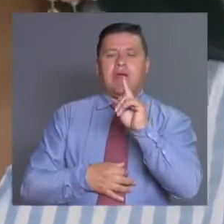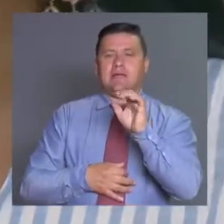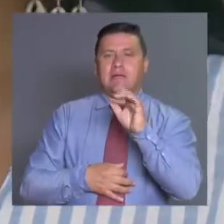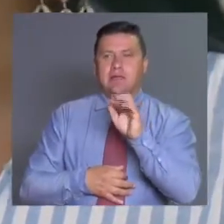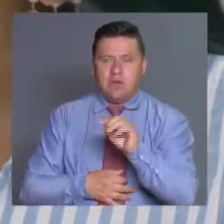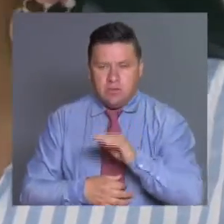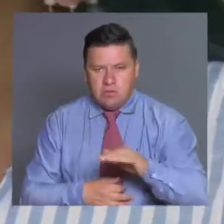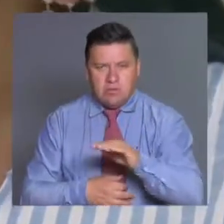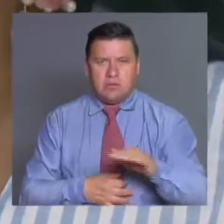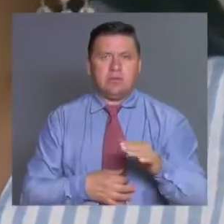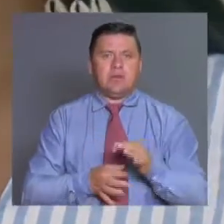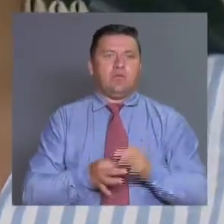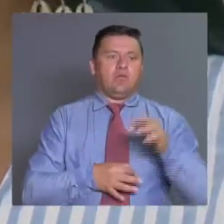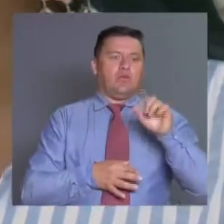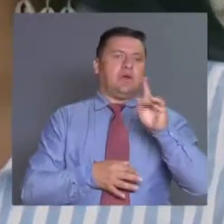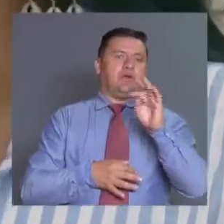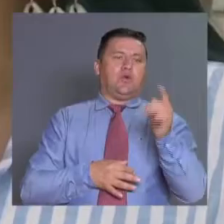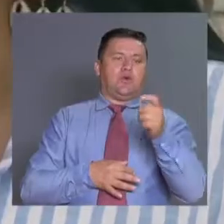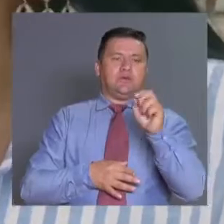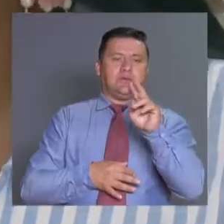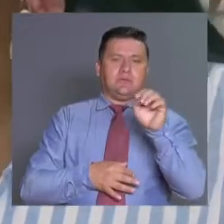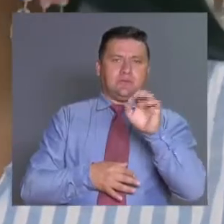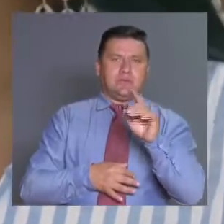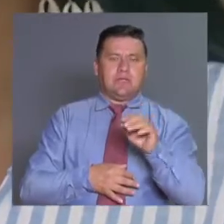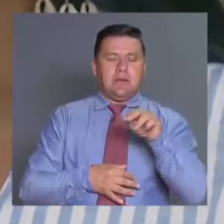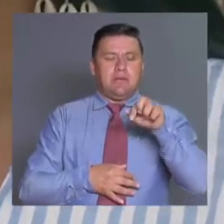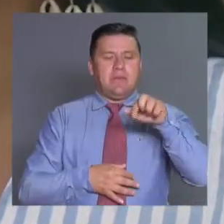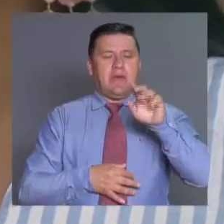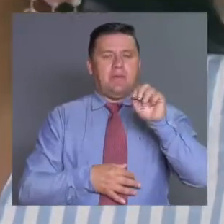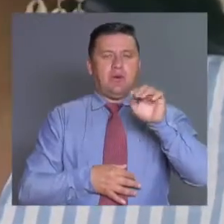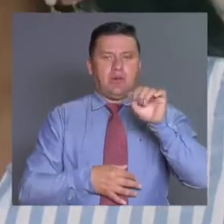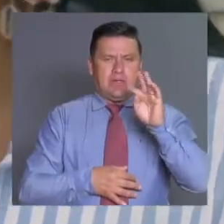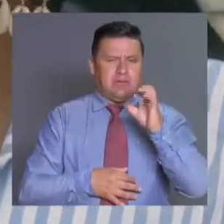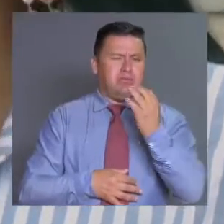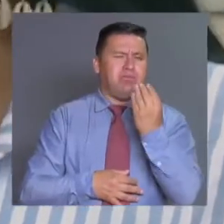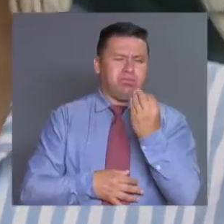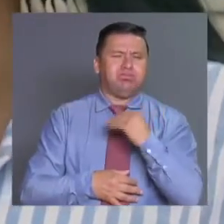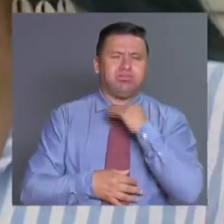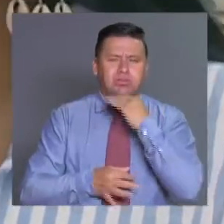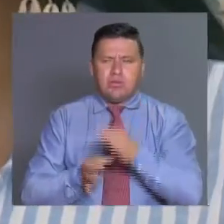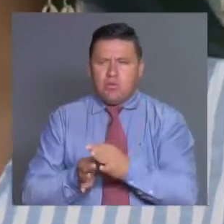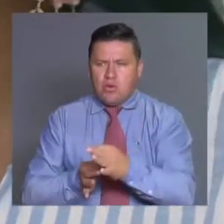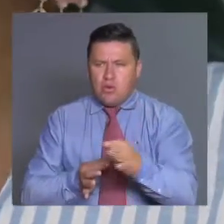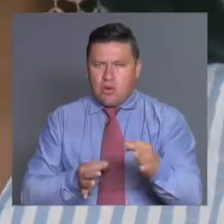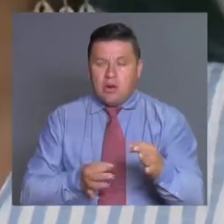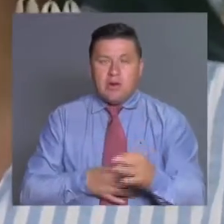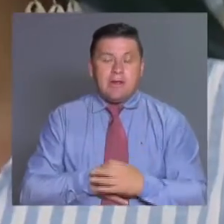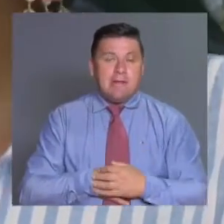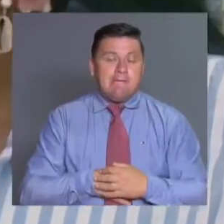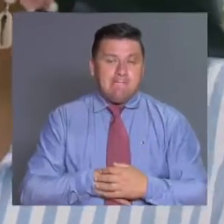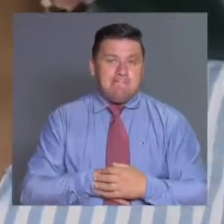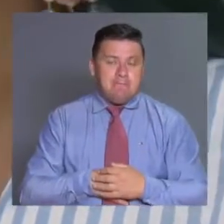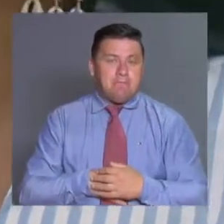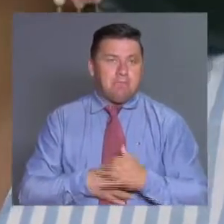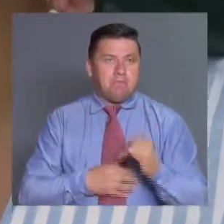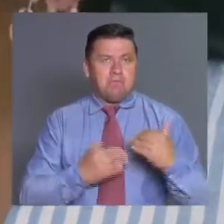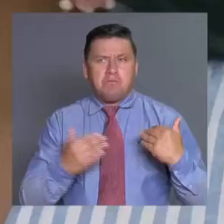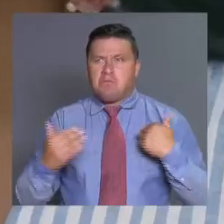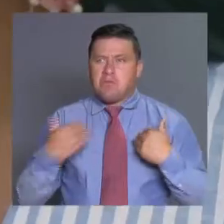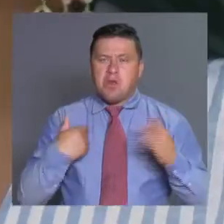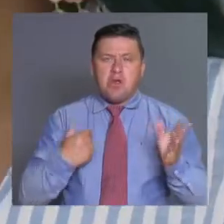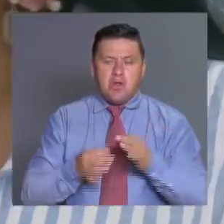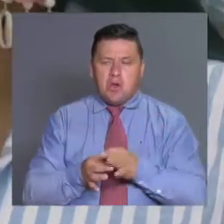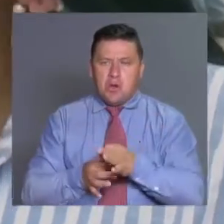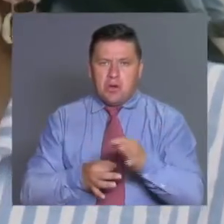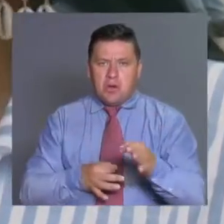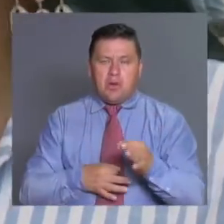de puerto guzmán de piamonte tenemos de varios municipios significa para los prescritos me han llamado de todos